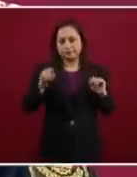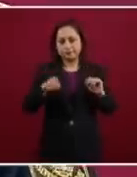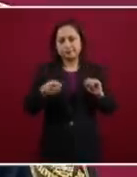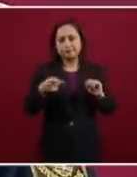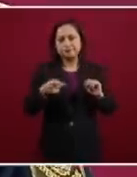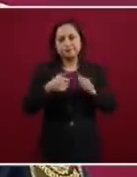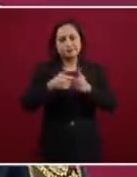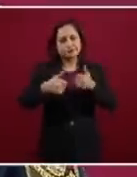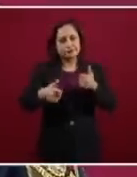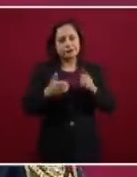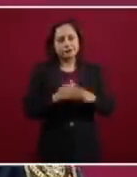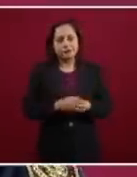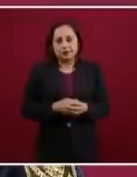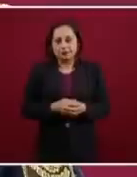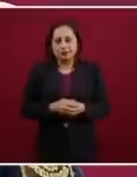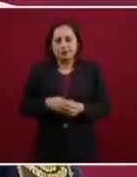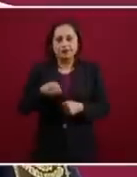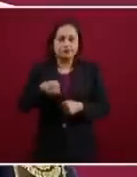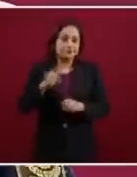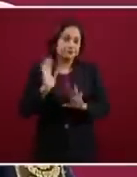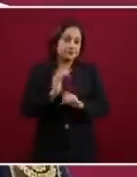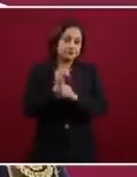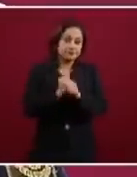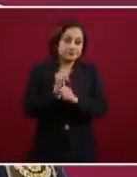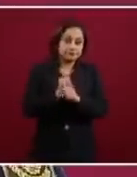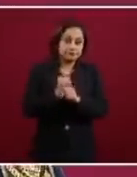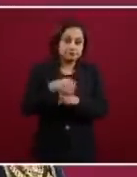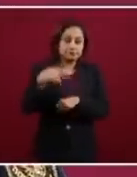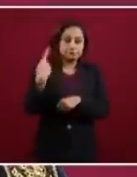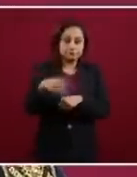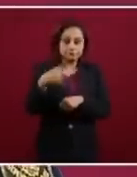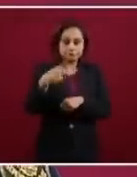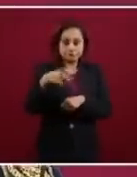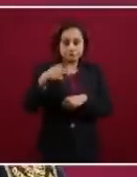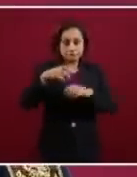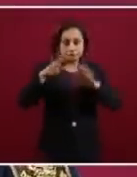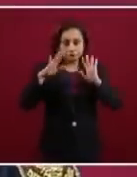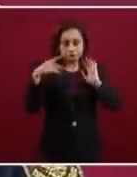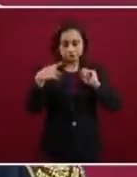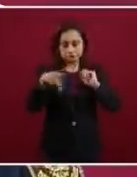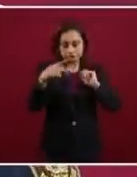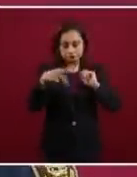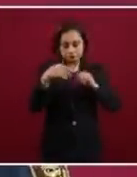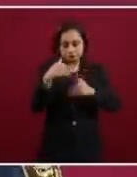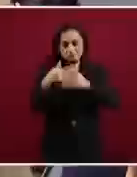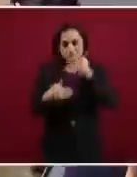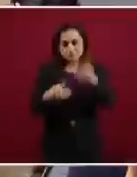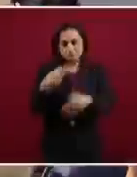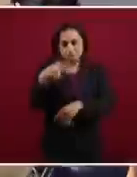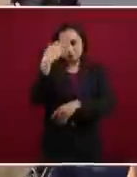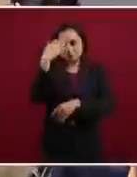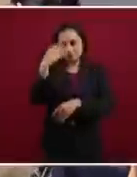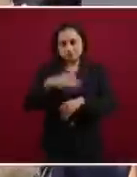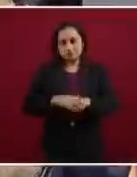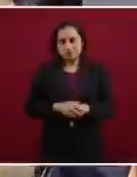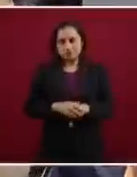propia autonomía y de realizar sus trabajos sus investigaciones de acuerdo a sus tiempos